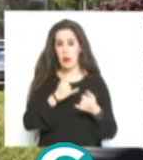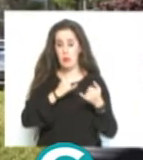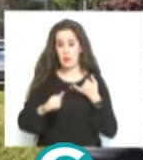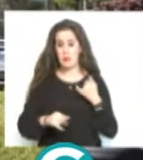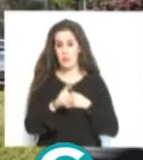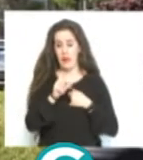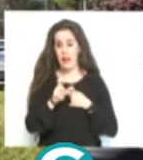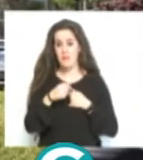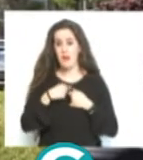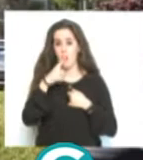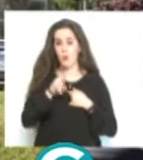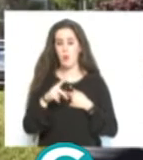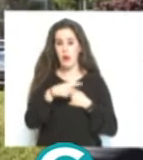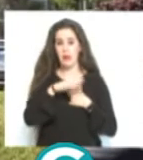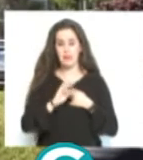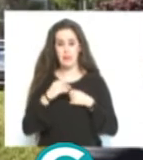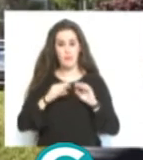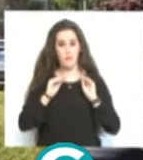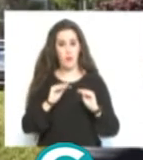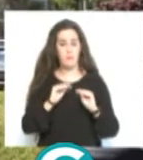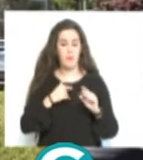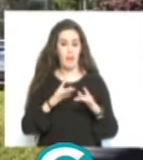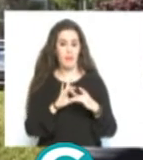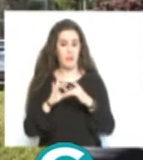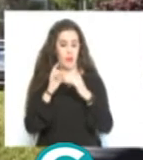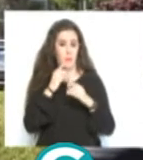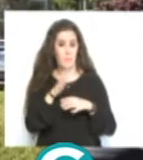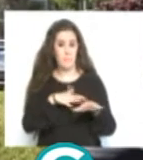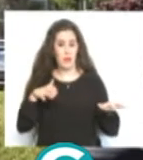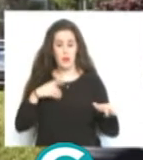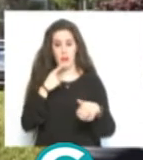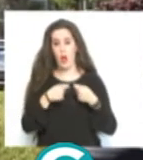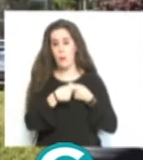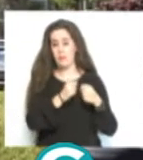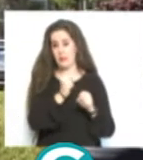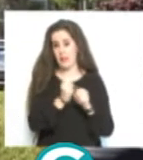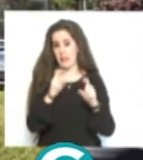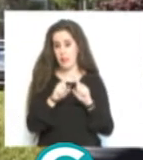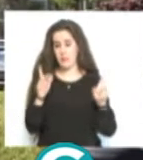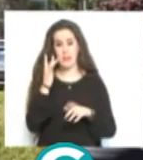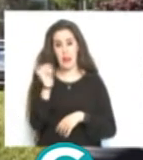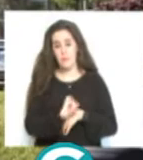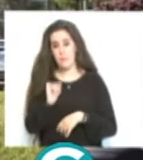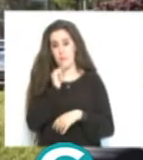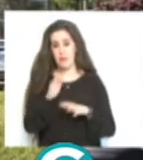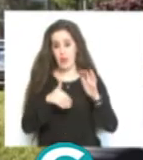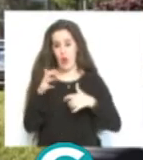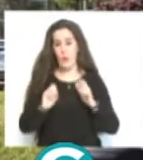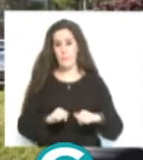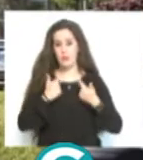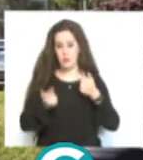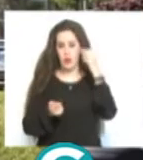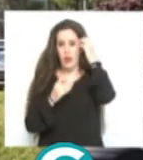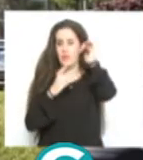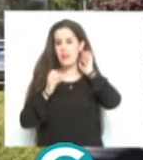la tendrá UGT, ya que es la formación que mantiene la mayoría en el comité de empresa del servicio de limpieza y recogida de residuos. CESI